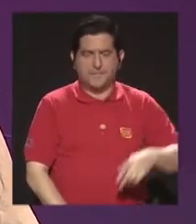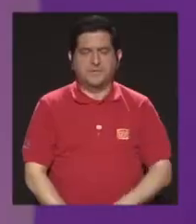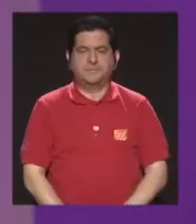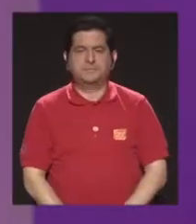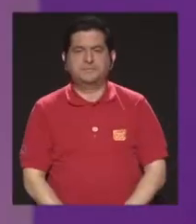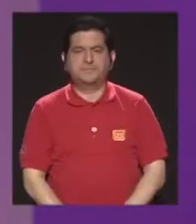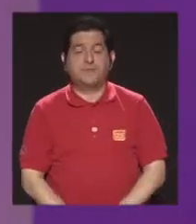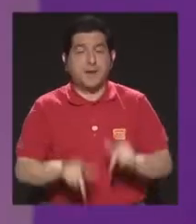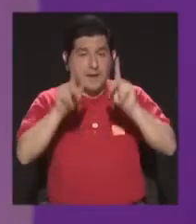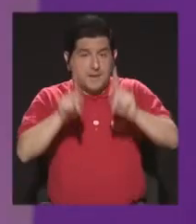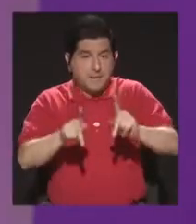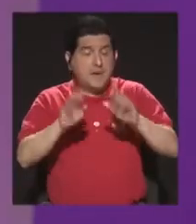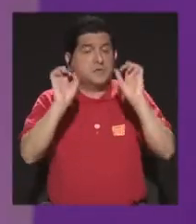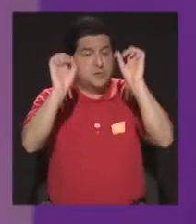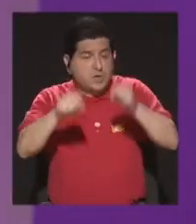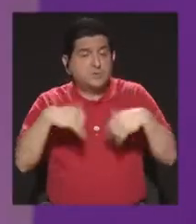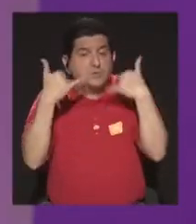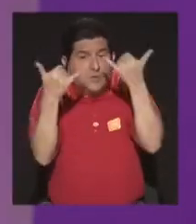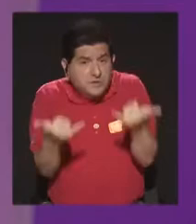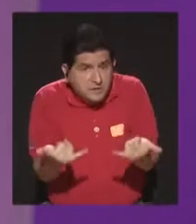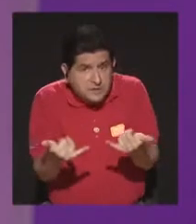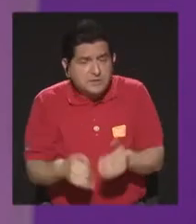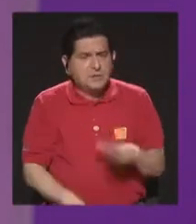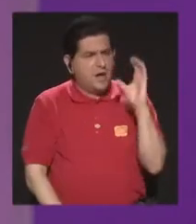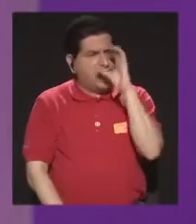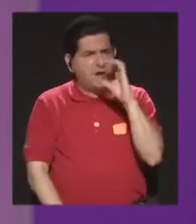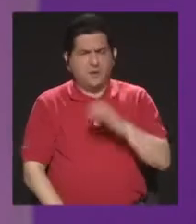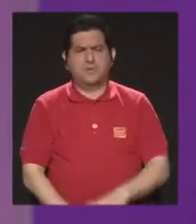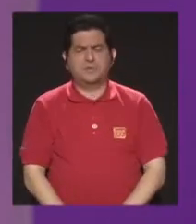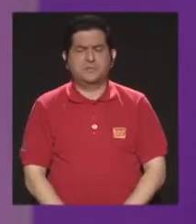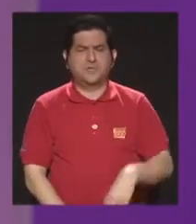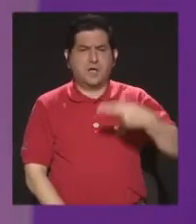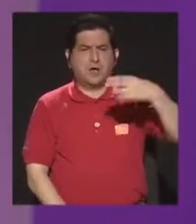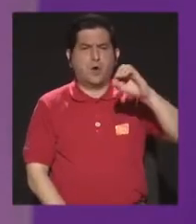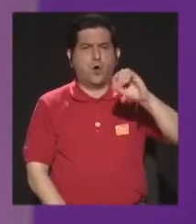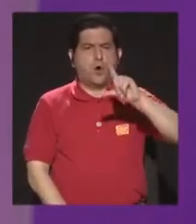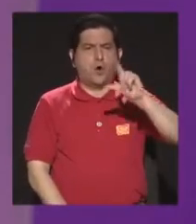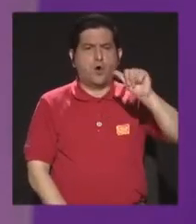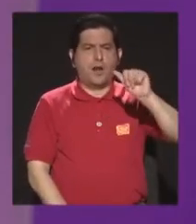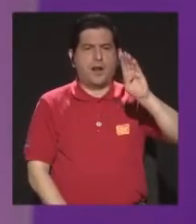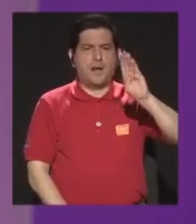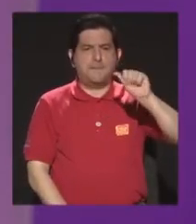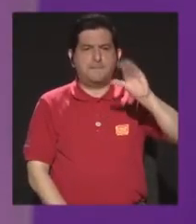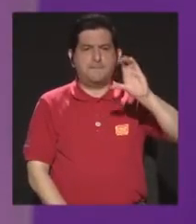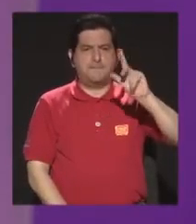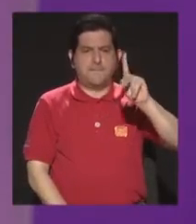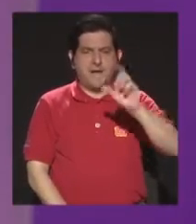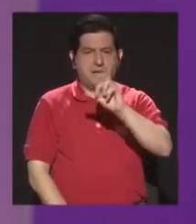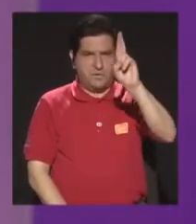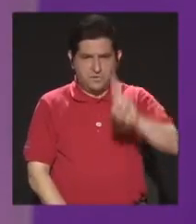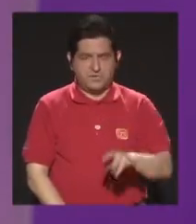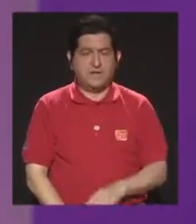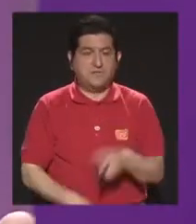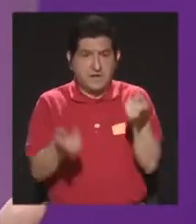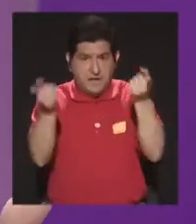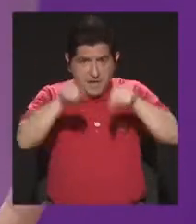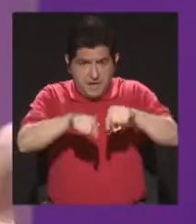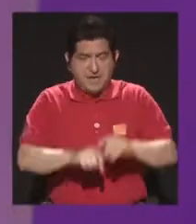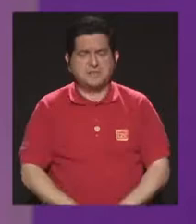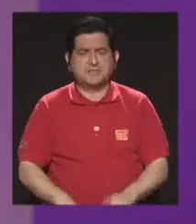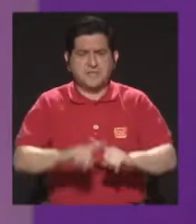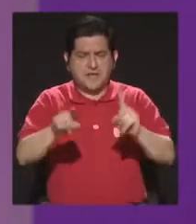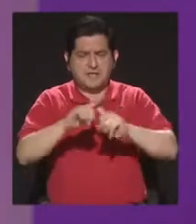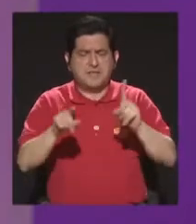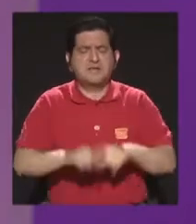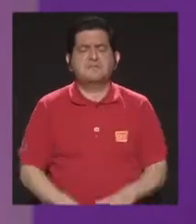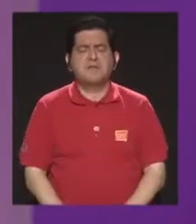Entonces, los usuarios pueden desde ya buscar Holabac Costa Rica en las tiendas de sus